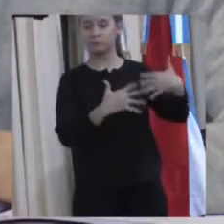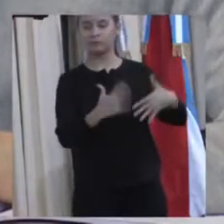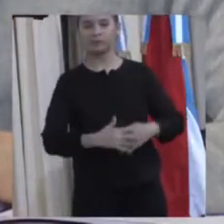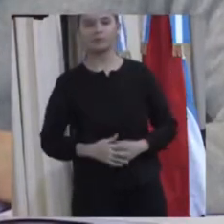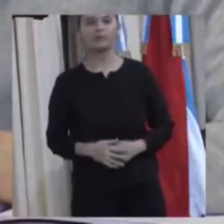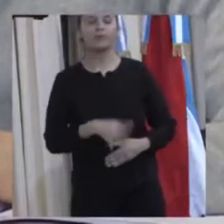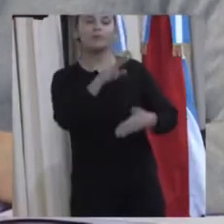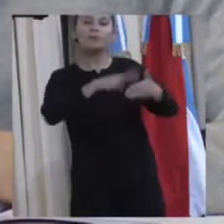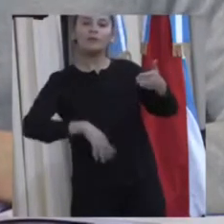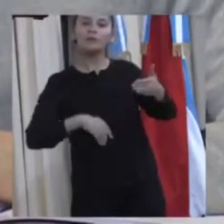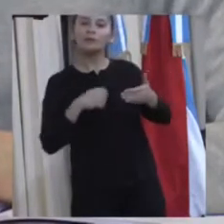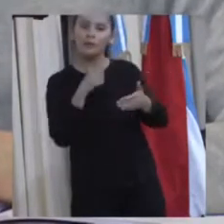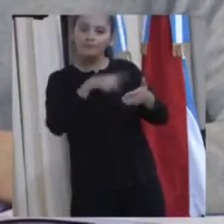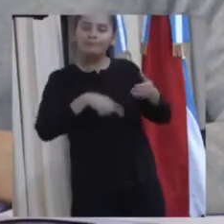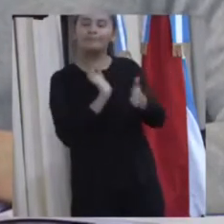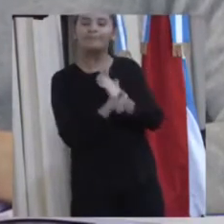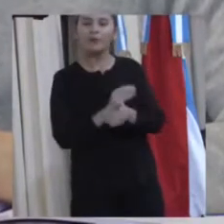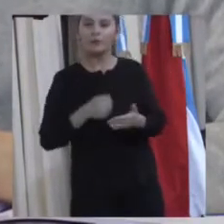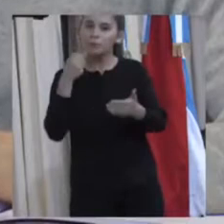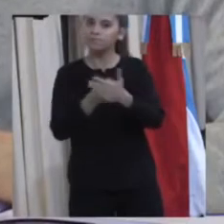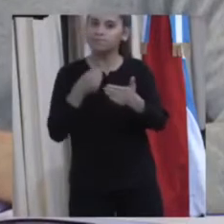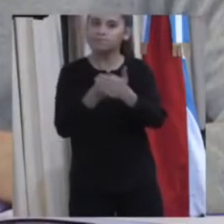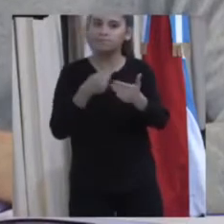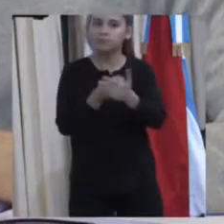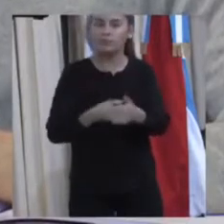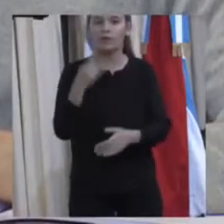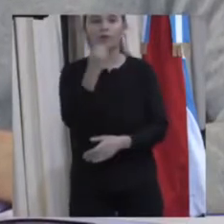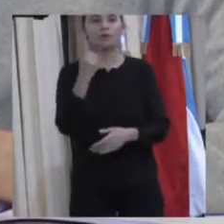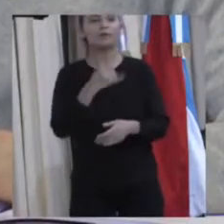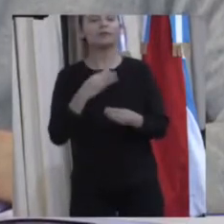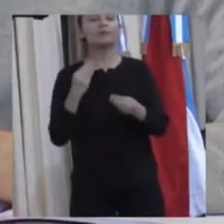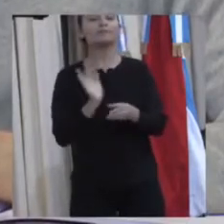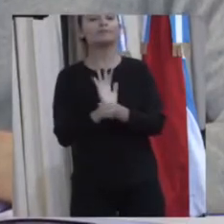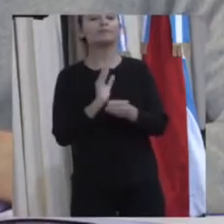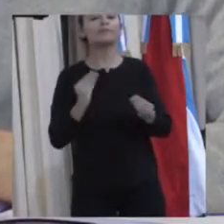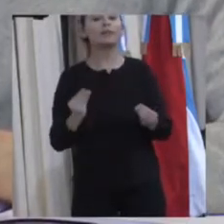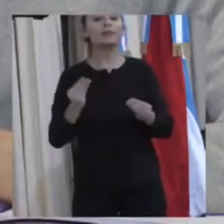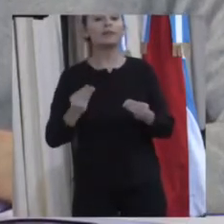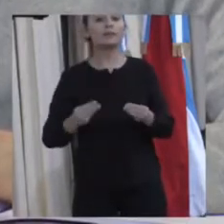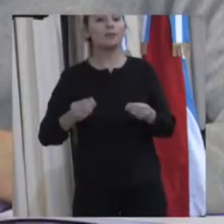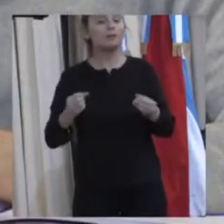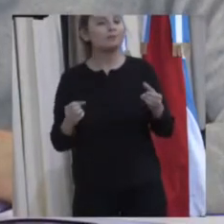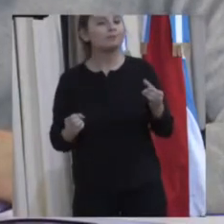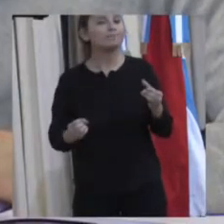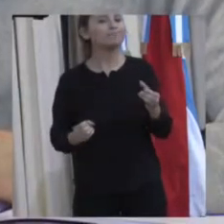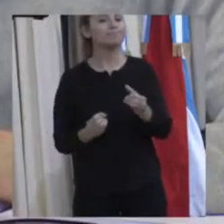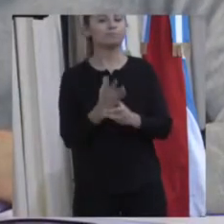combativo, es la universidad, aparece representada en ese texto como la Bastilla que hay